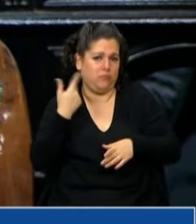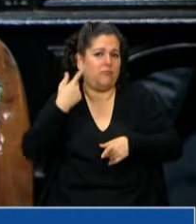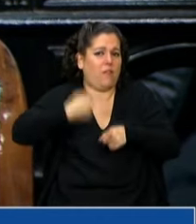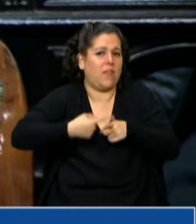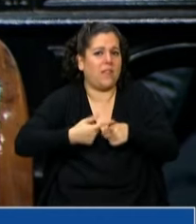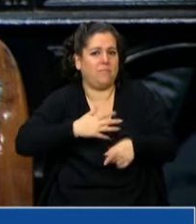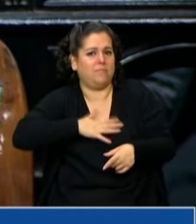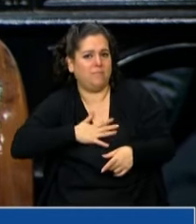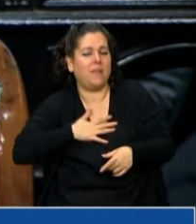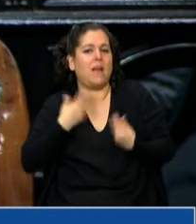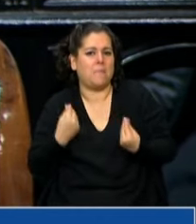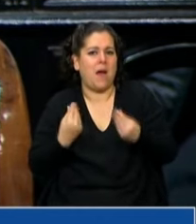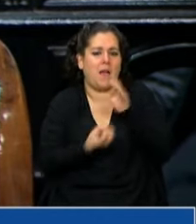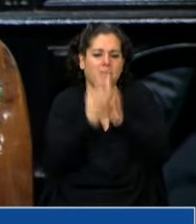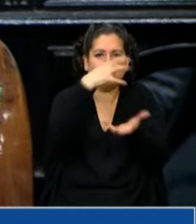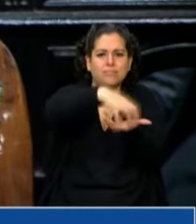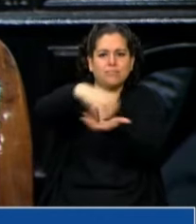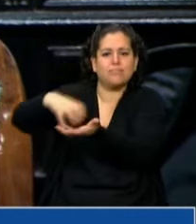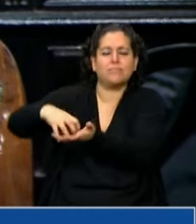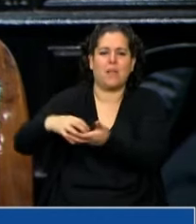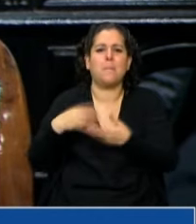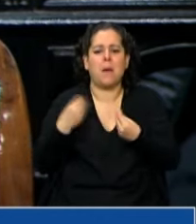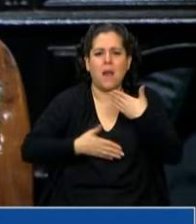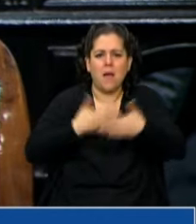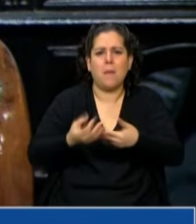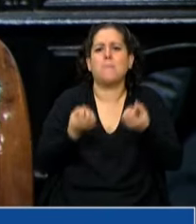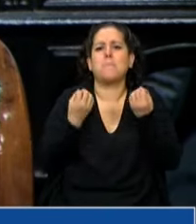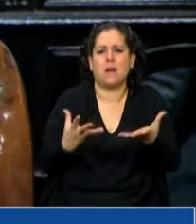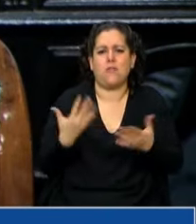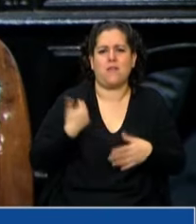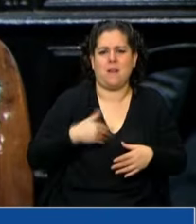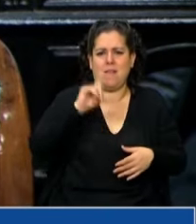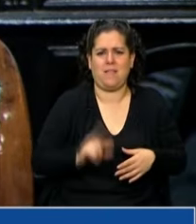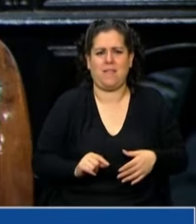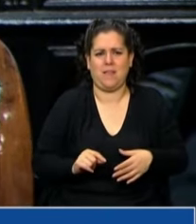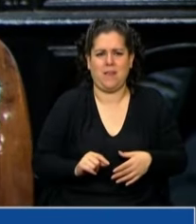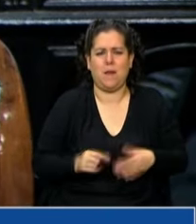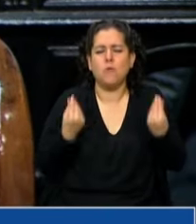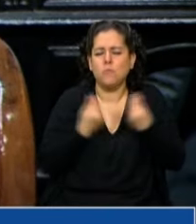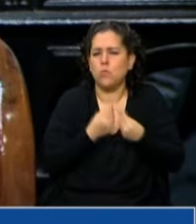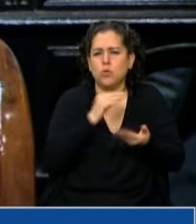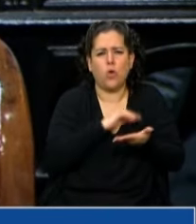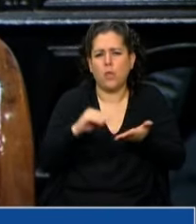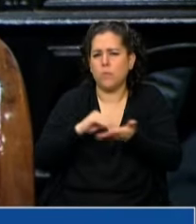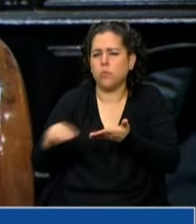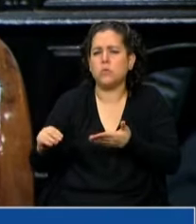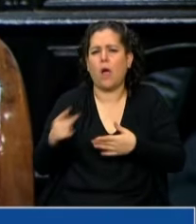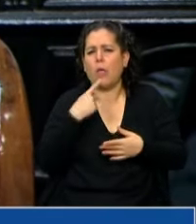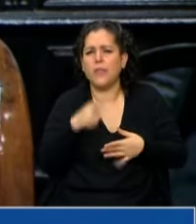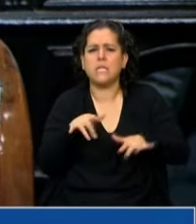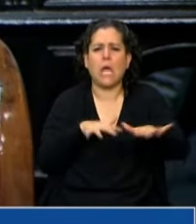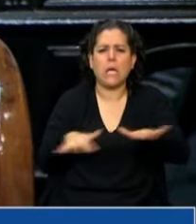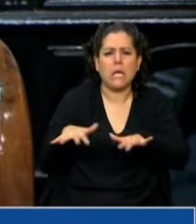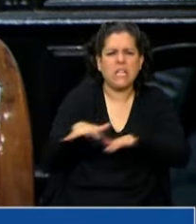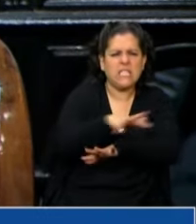misma manera cada uno de estos pasos que damos por una Argentina mejor, porque muchos diputados se han referido a la crisis,